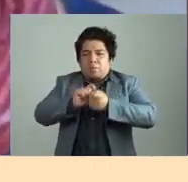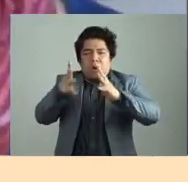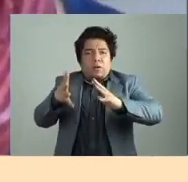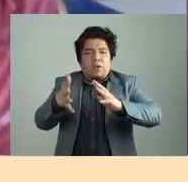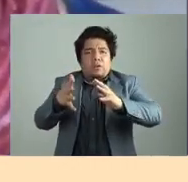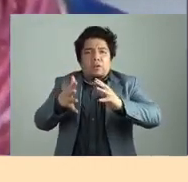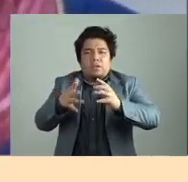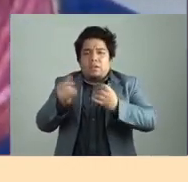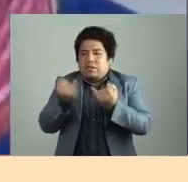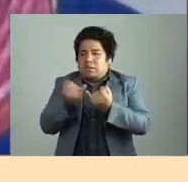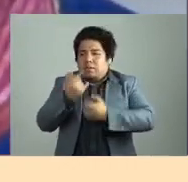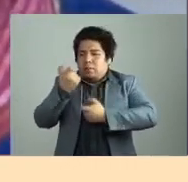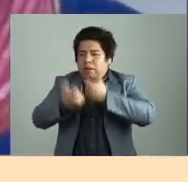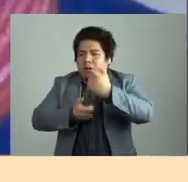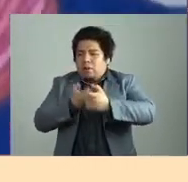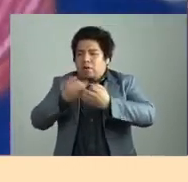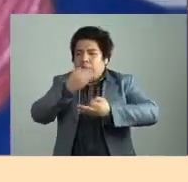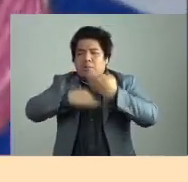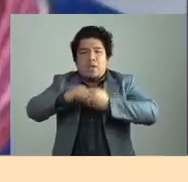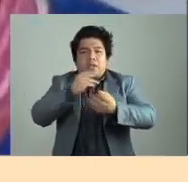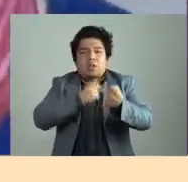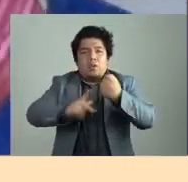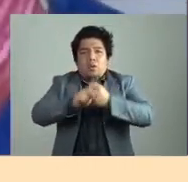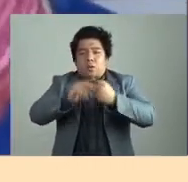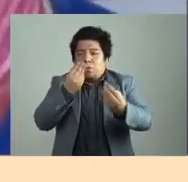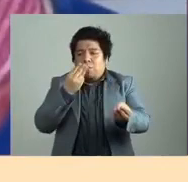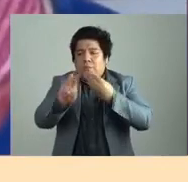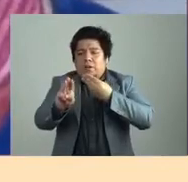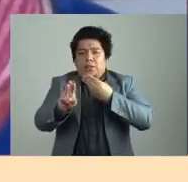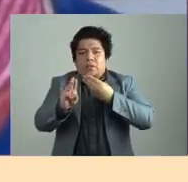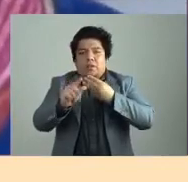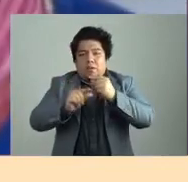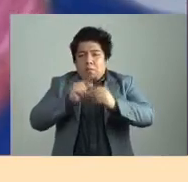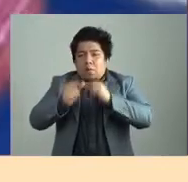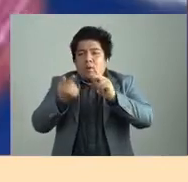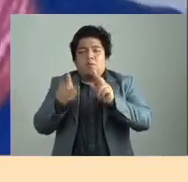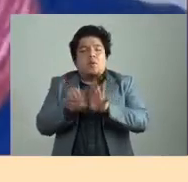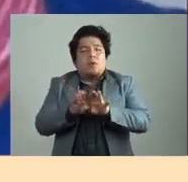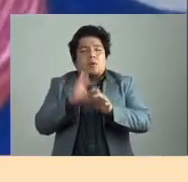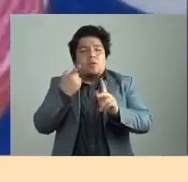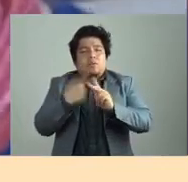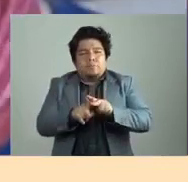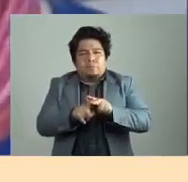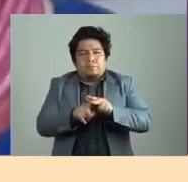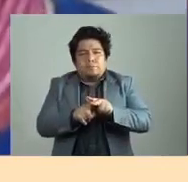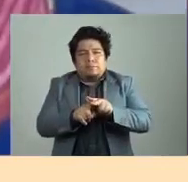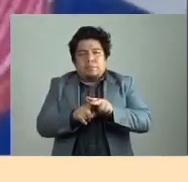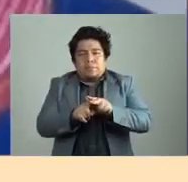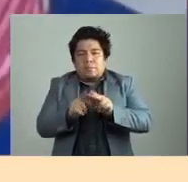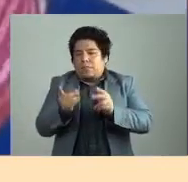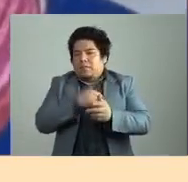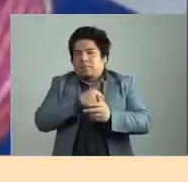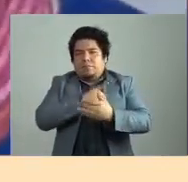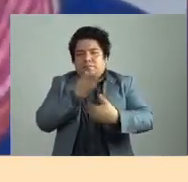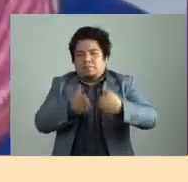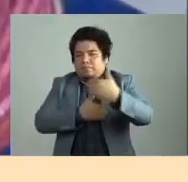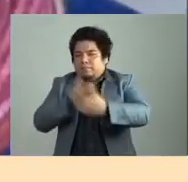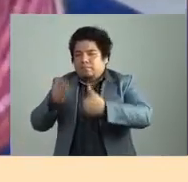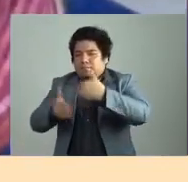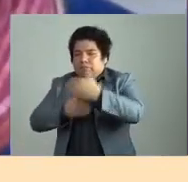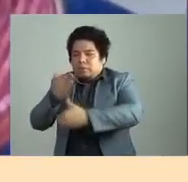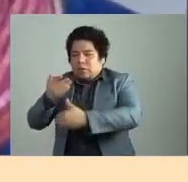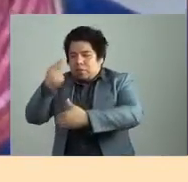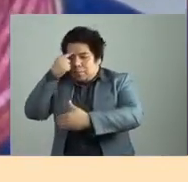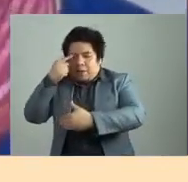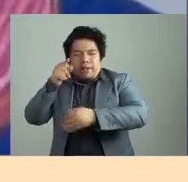economía global que ha empezado no como todo un proceso de colonización